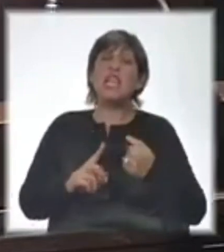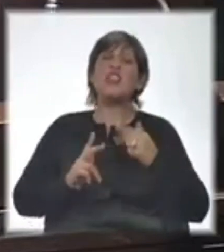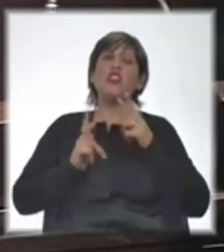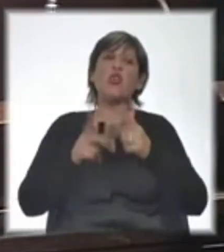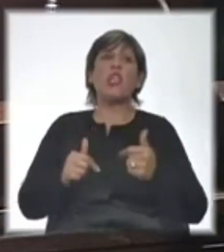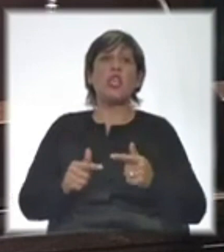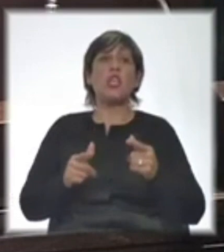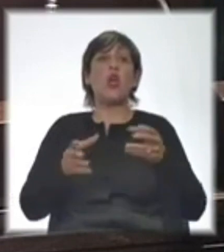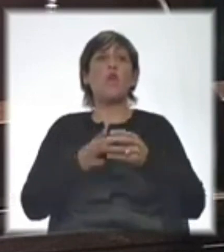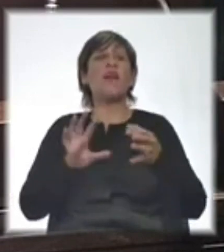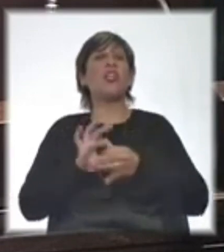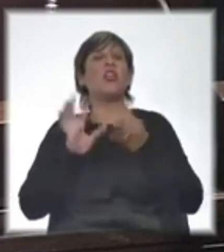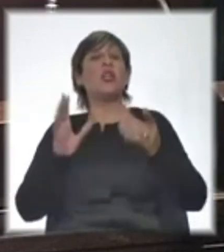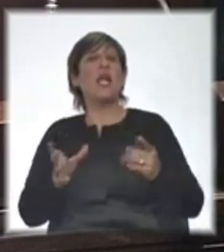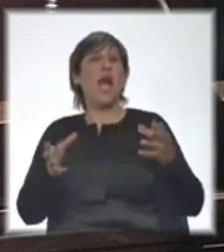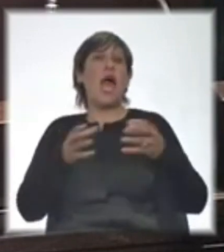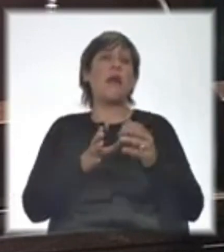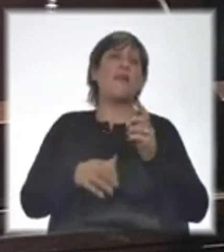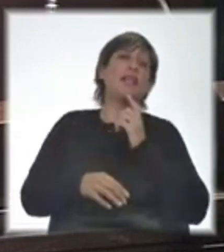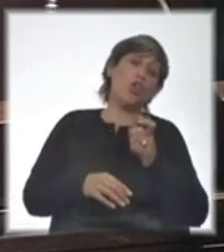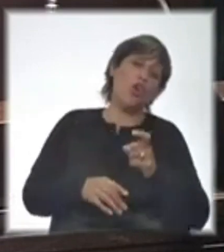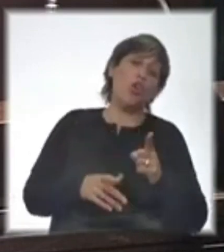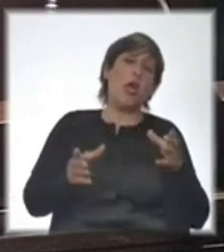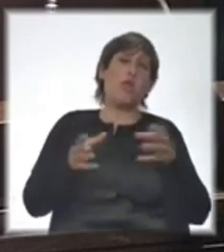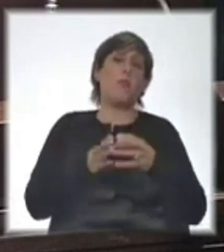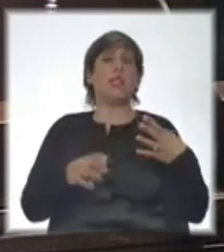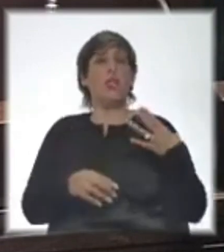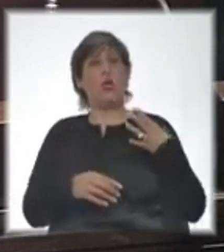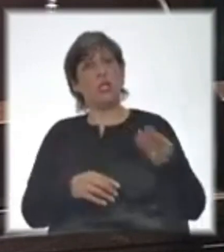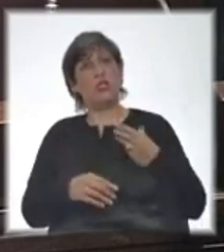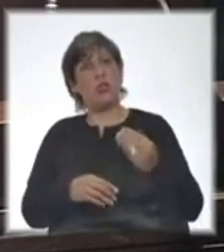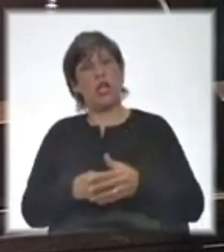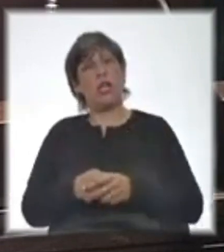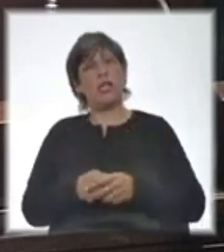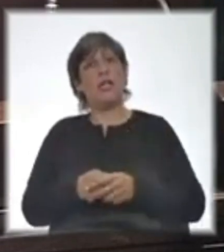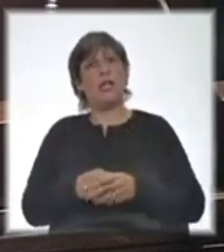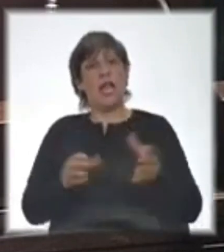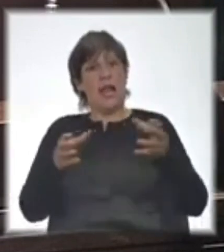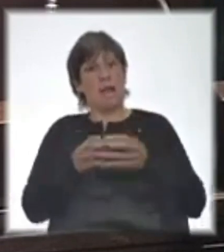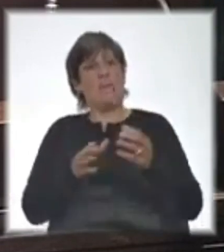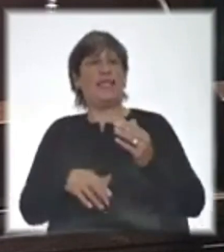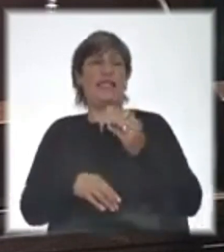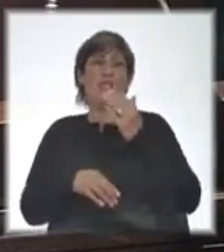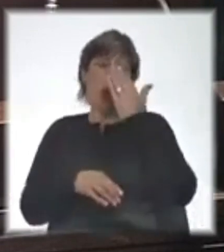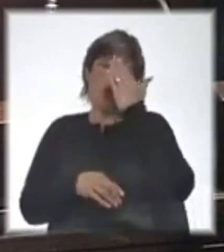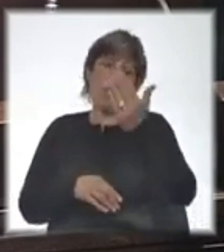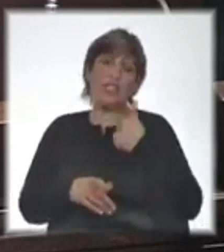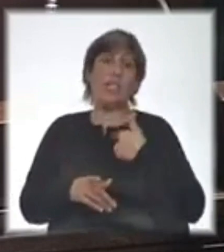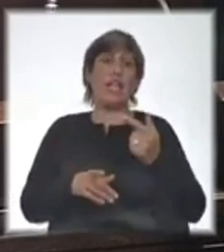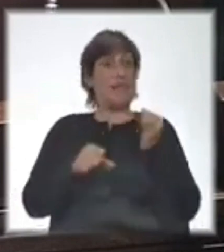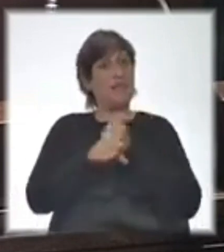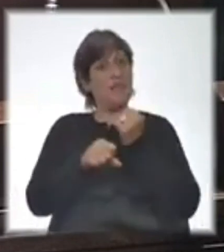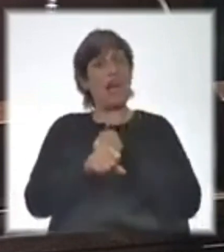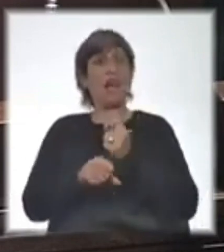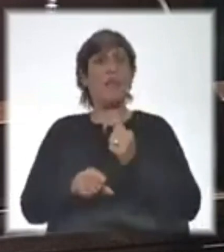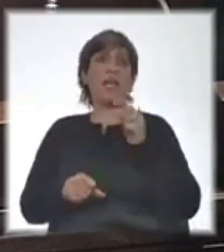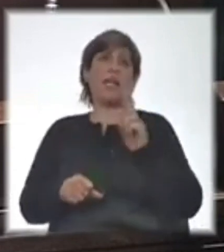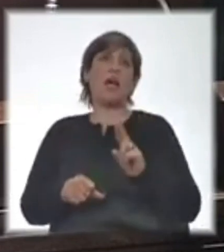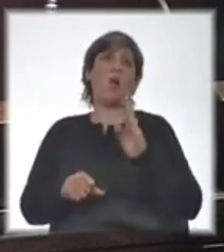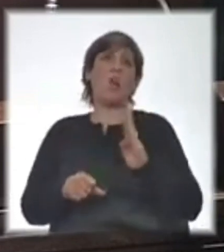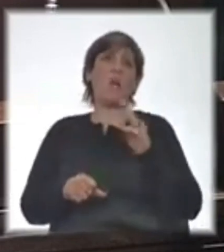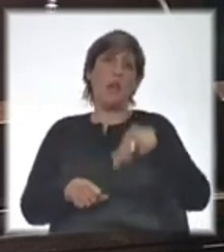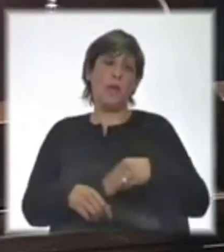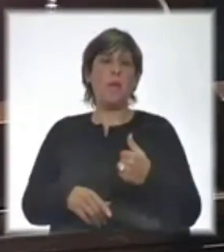Independiente, el Partido Colorado, el Partido Nacional, el Partido Frente Amplio, ¿trabajan para UPM? En